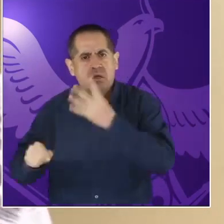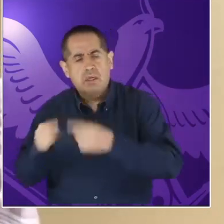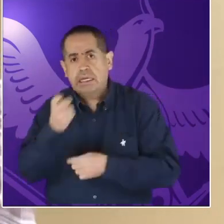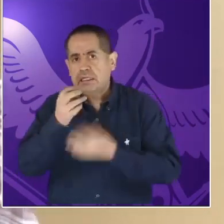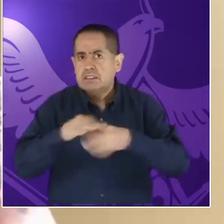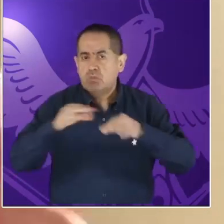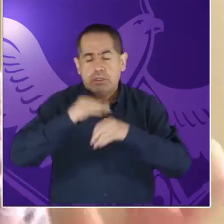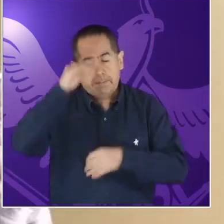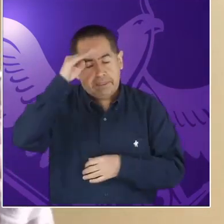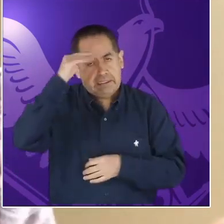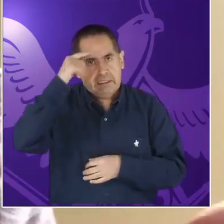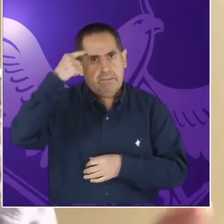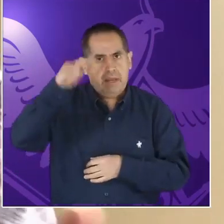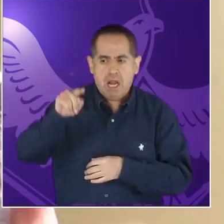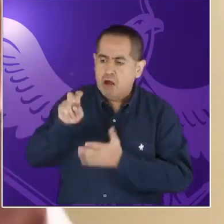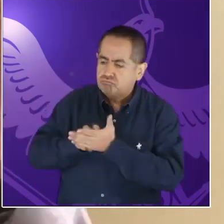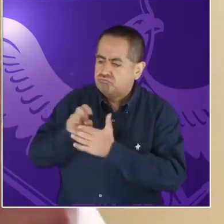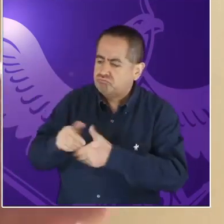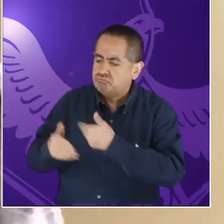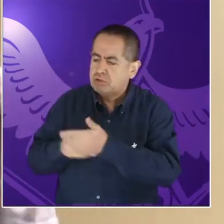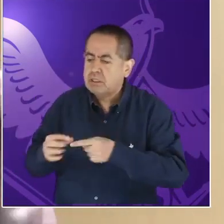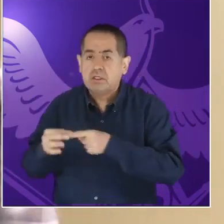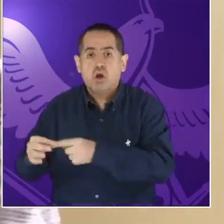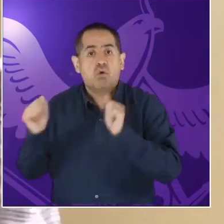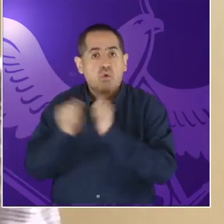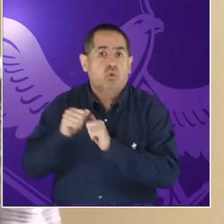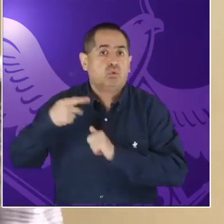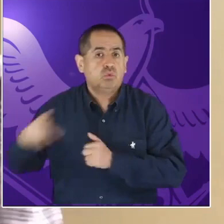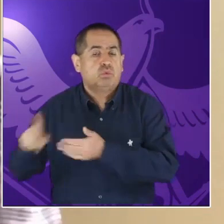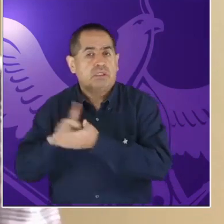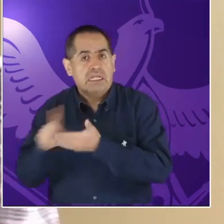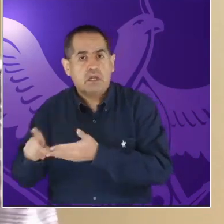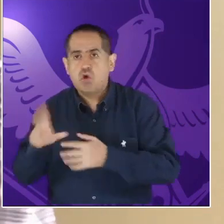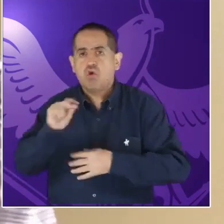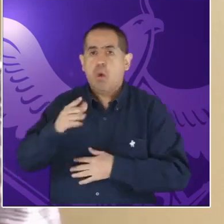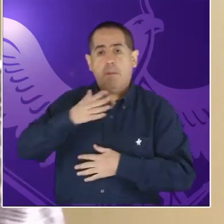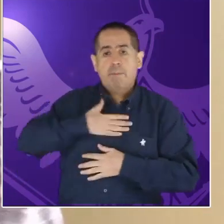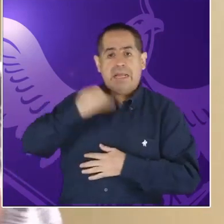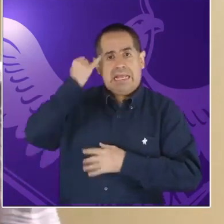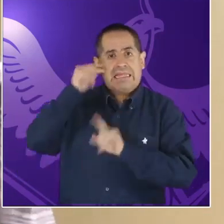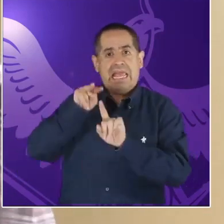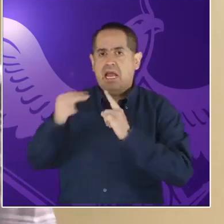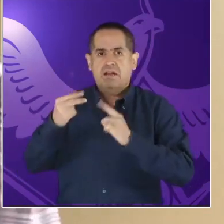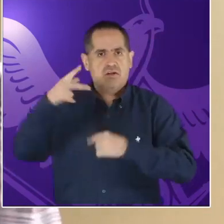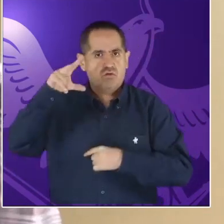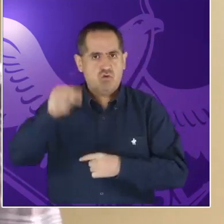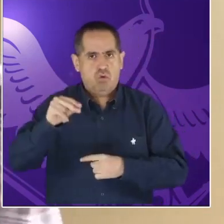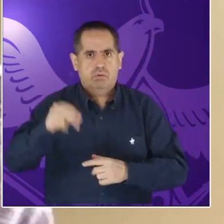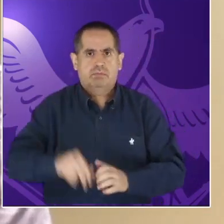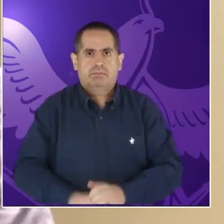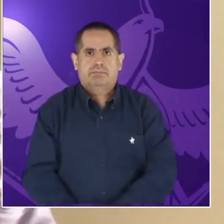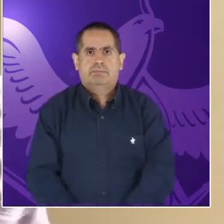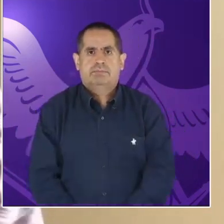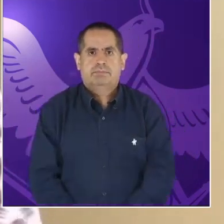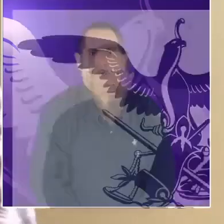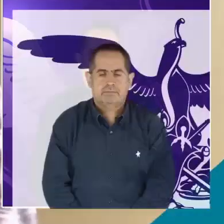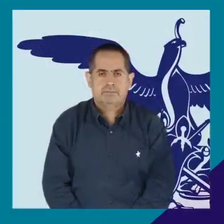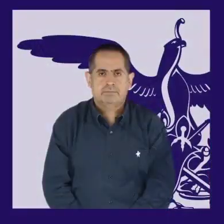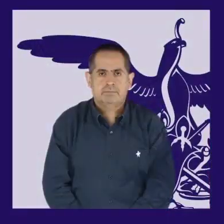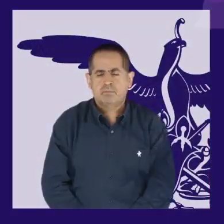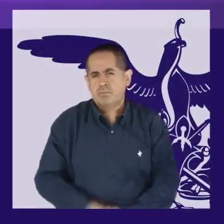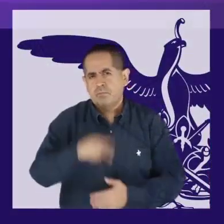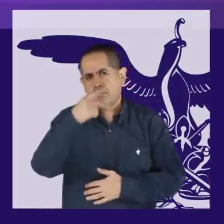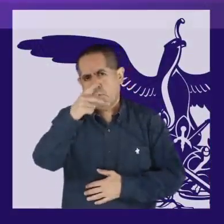constitucionalidad, y relacionarnos de esa perspectiva con un acento en la crianza y el desarrollo desde los derechos de los niños, no desde nuestra